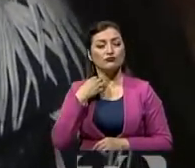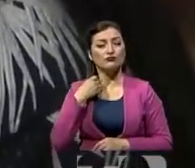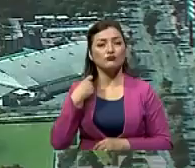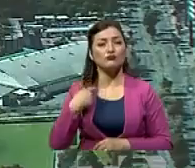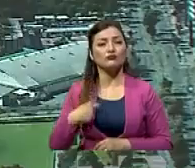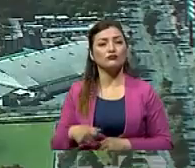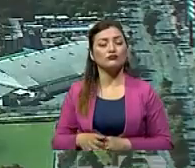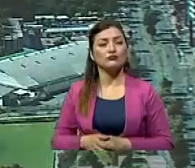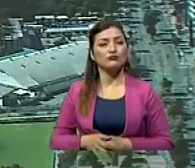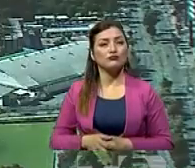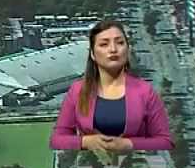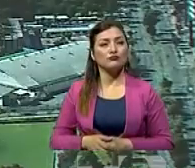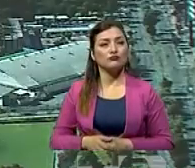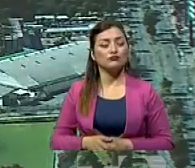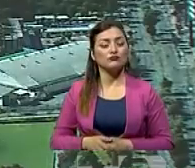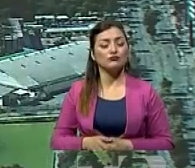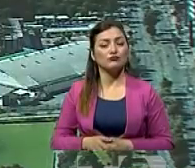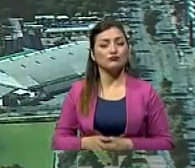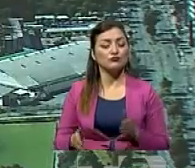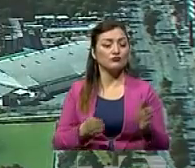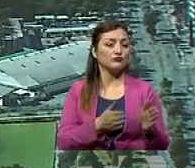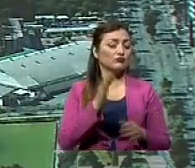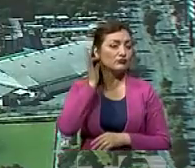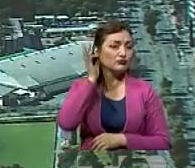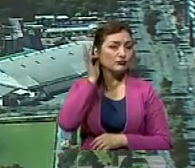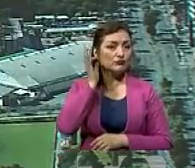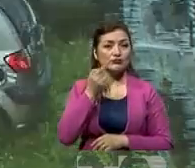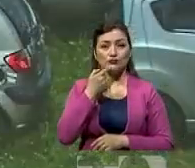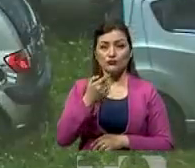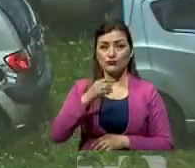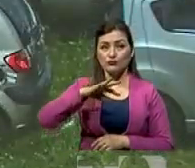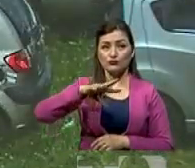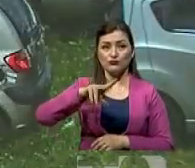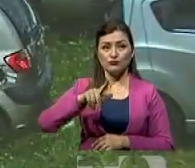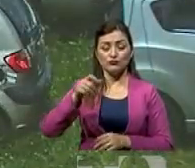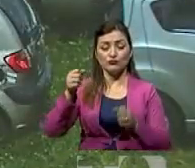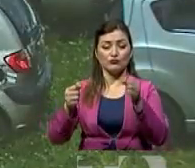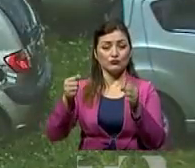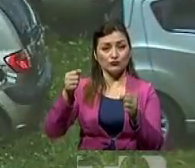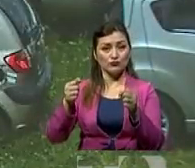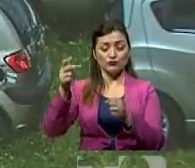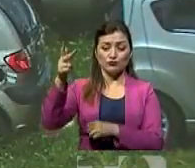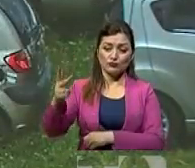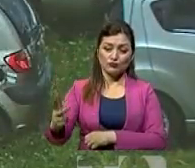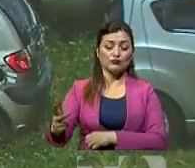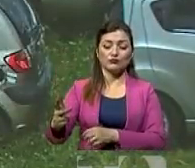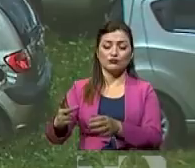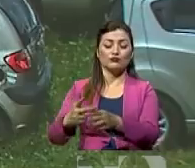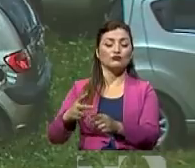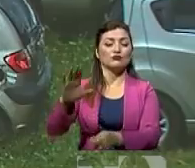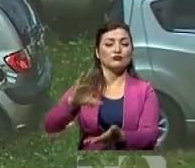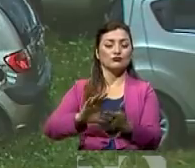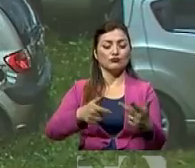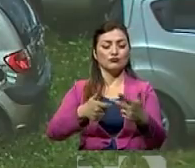24 horas. Una mujer asegura que robaron parte del automotor de su camioneta mientras permanecía en el centro de